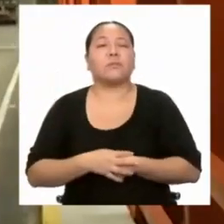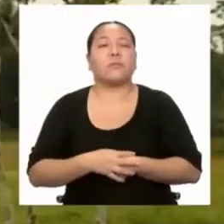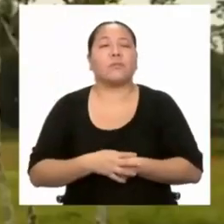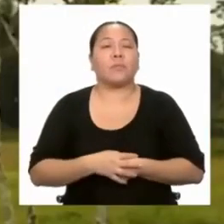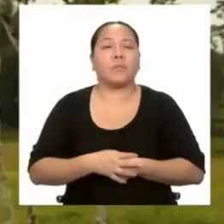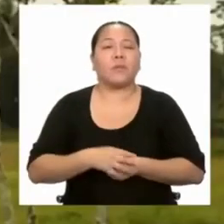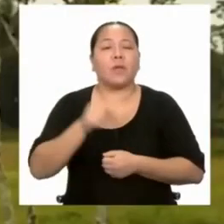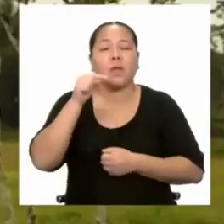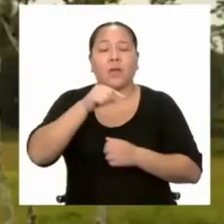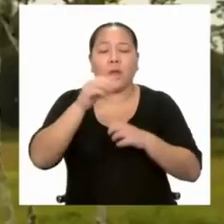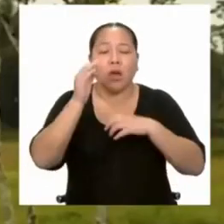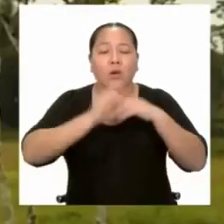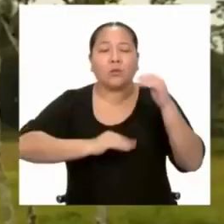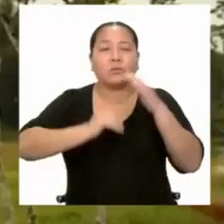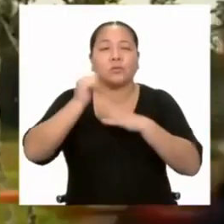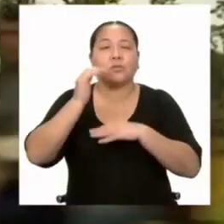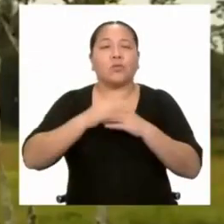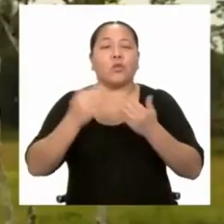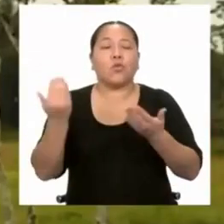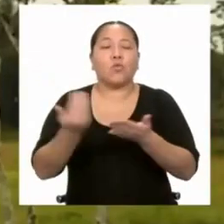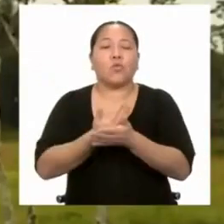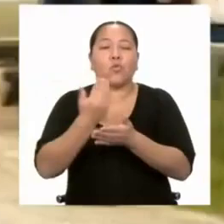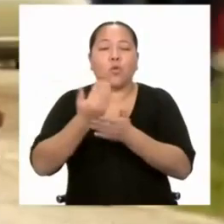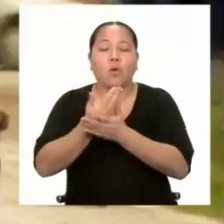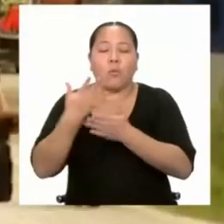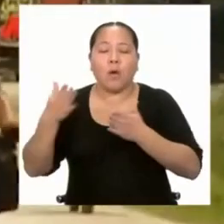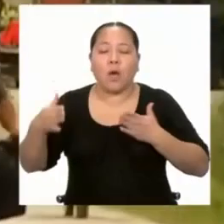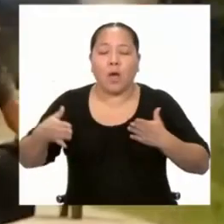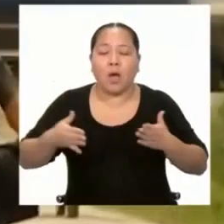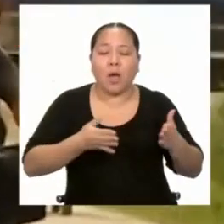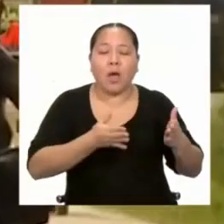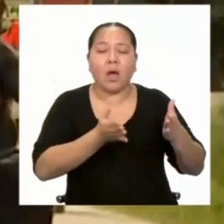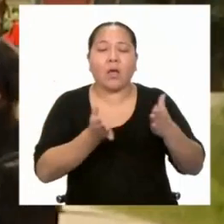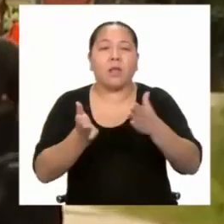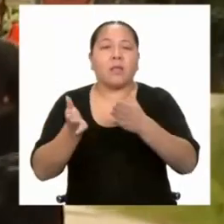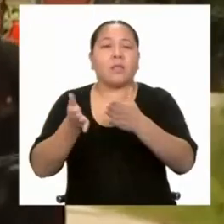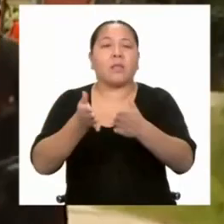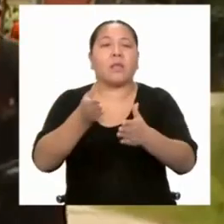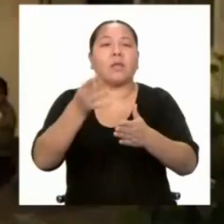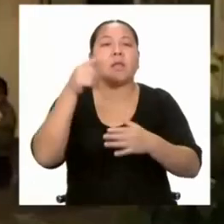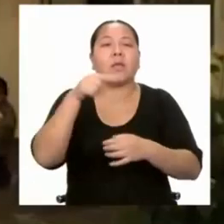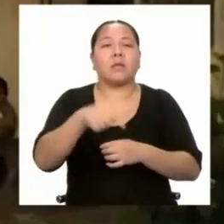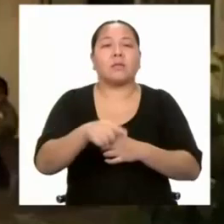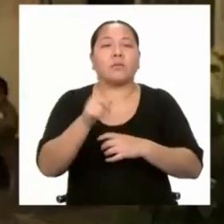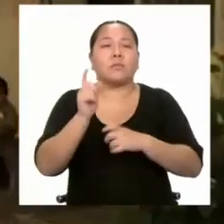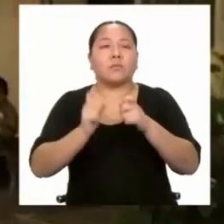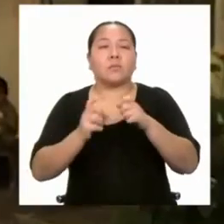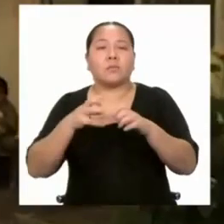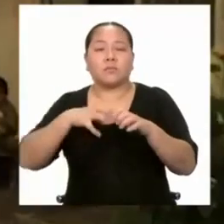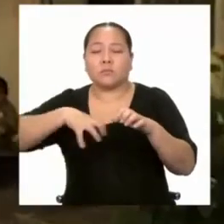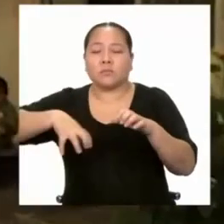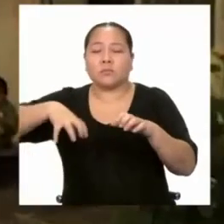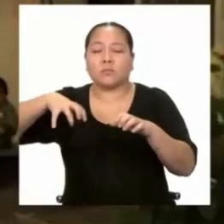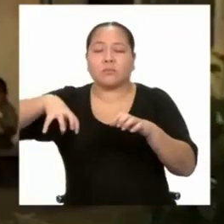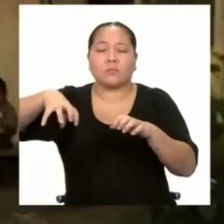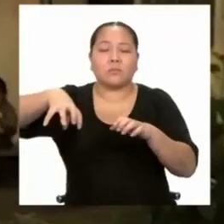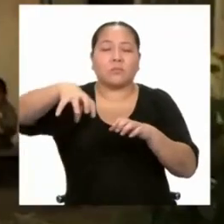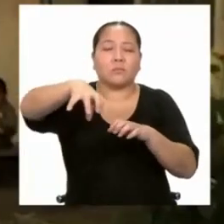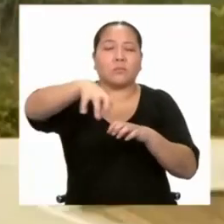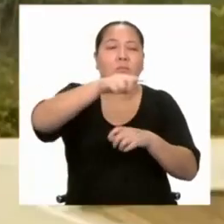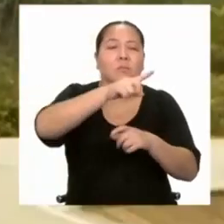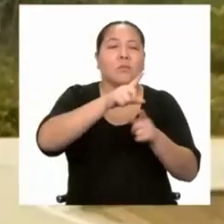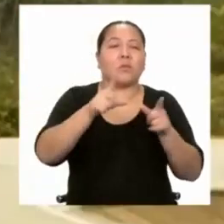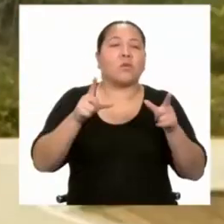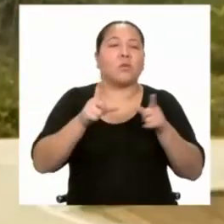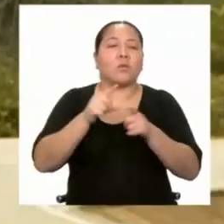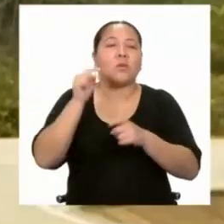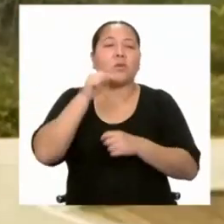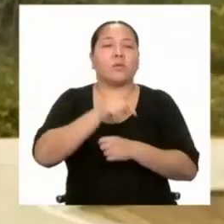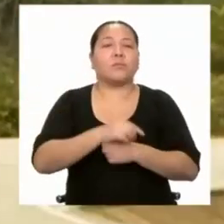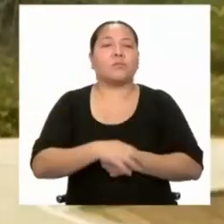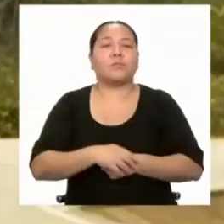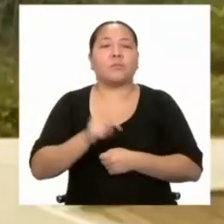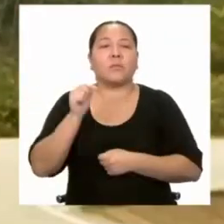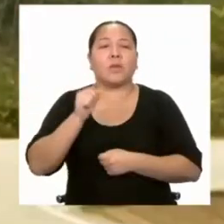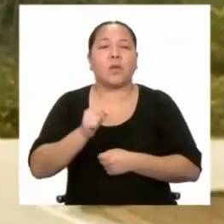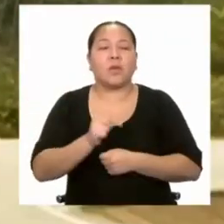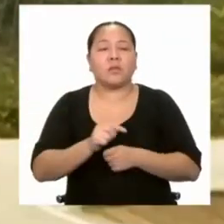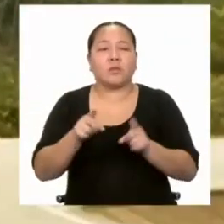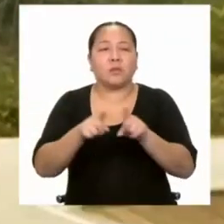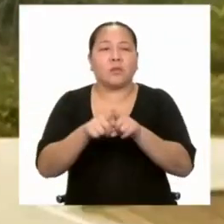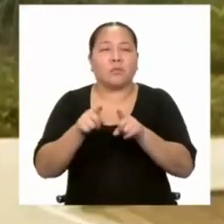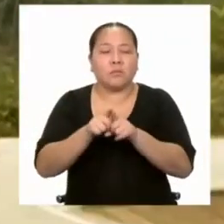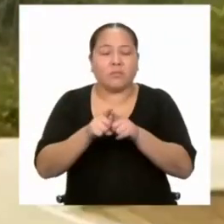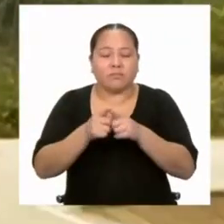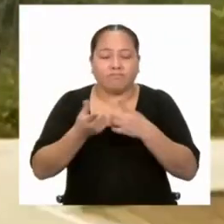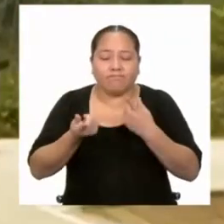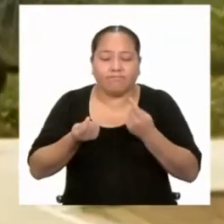Con la construcción de una nueva carretera, los poseedores se han establecido dentro del área y esta misma ha estado bajo